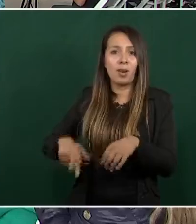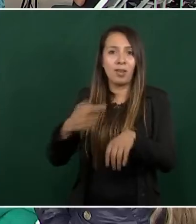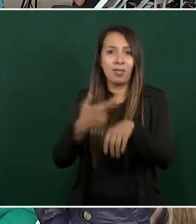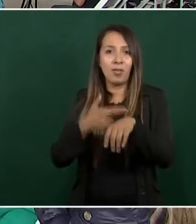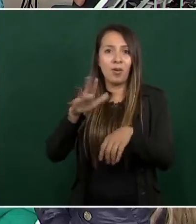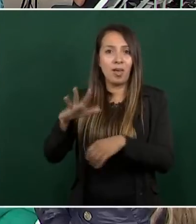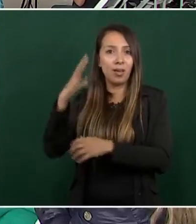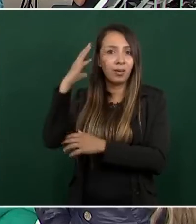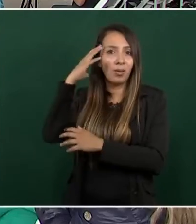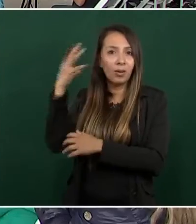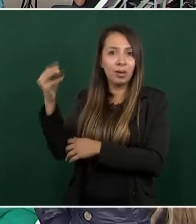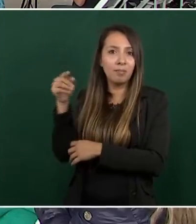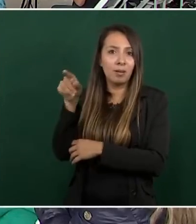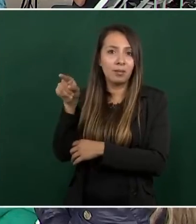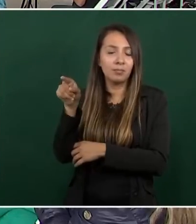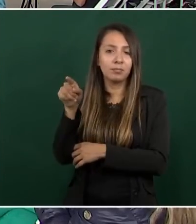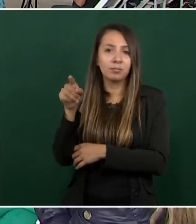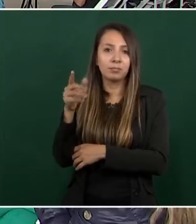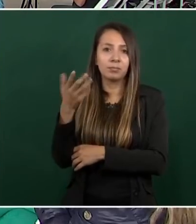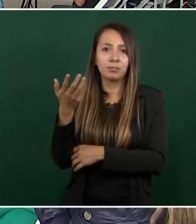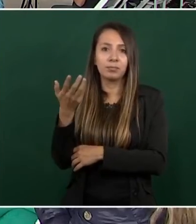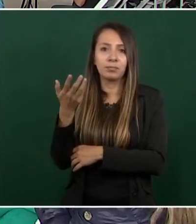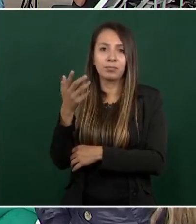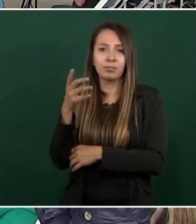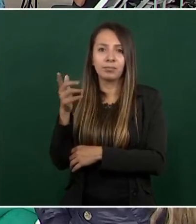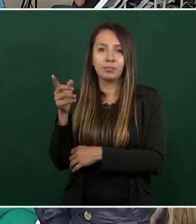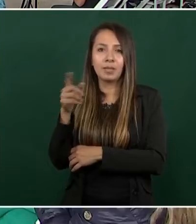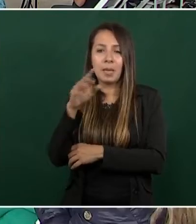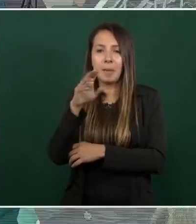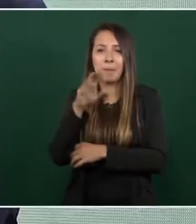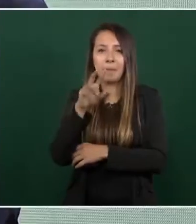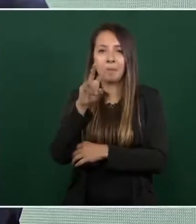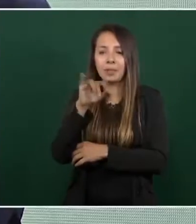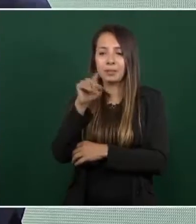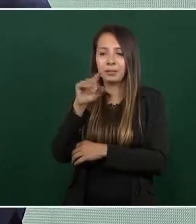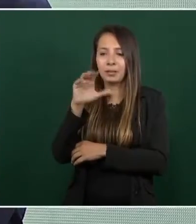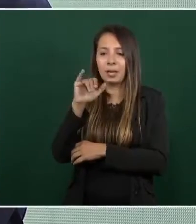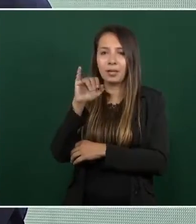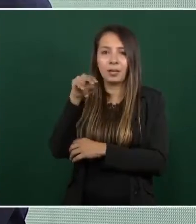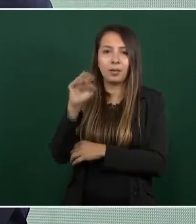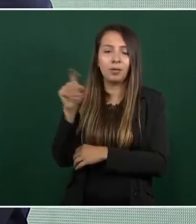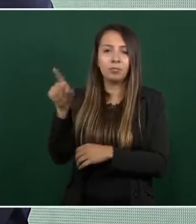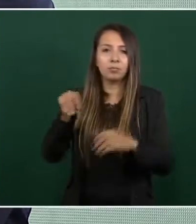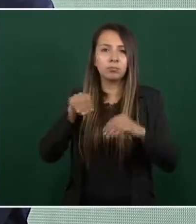Colima, Indira Vizcaíno, puso en su